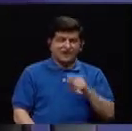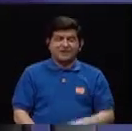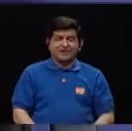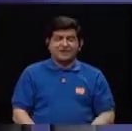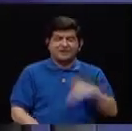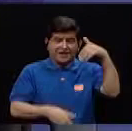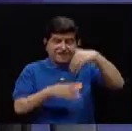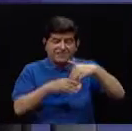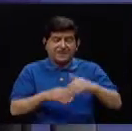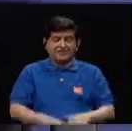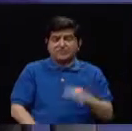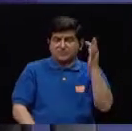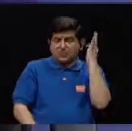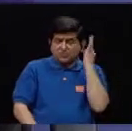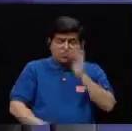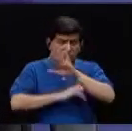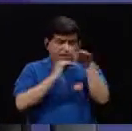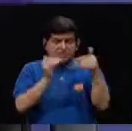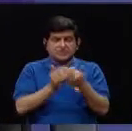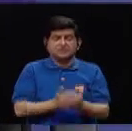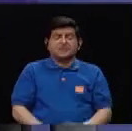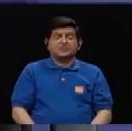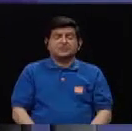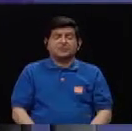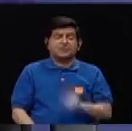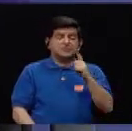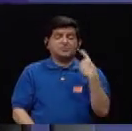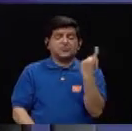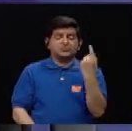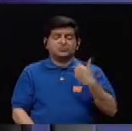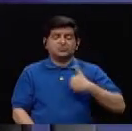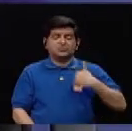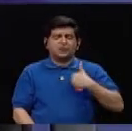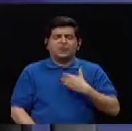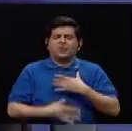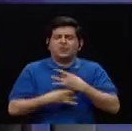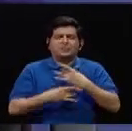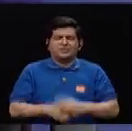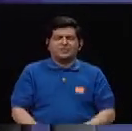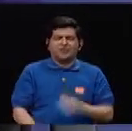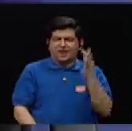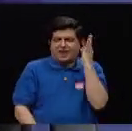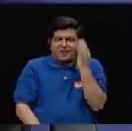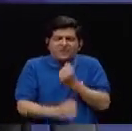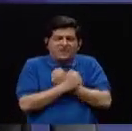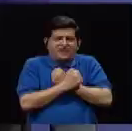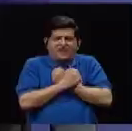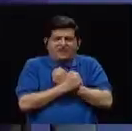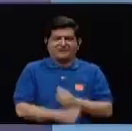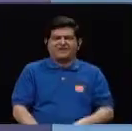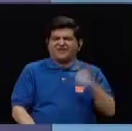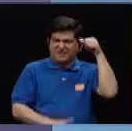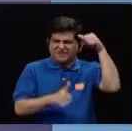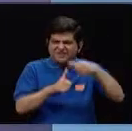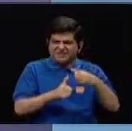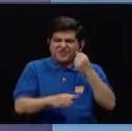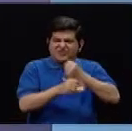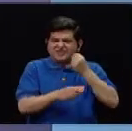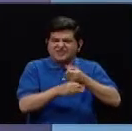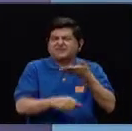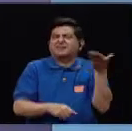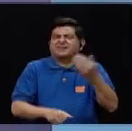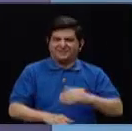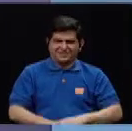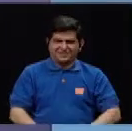entre una cantidad de mujeres ahí, uh-huh, que todas morían por un único hombre y mujeres, sí, apasionadas, Maureen Jiménez. ¿Qué recuerdas de esa